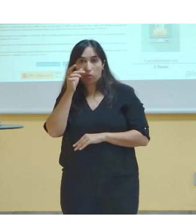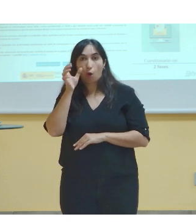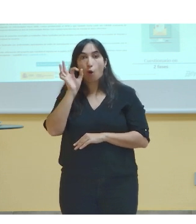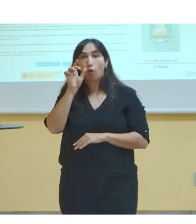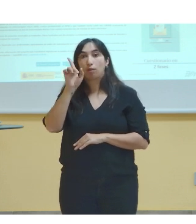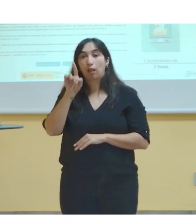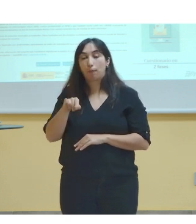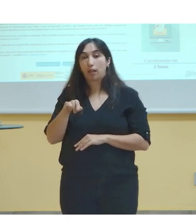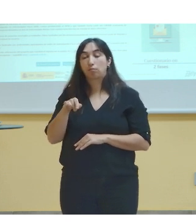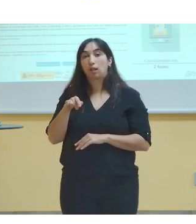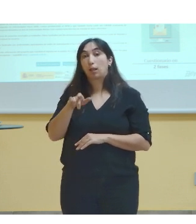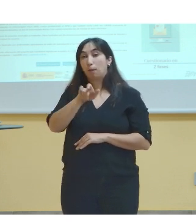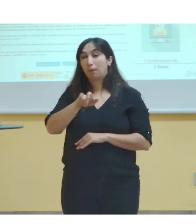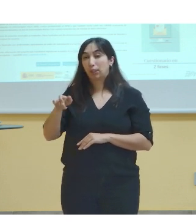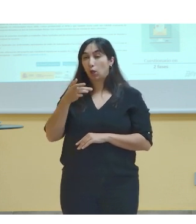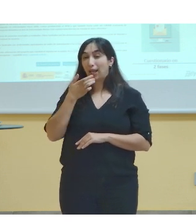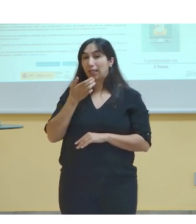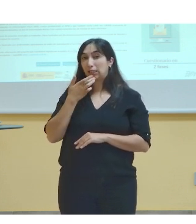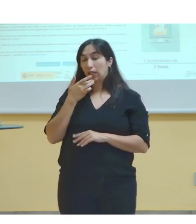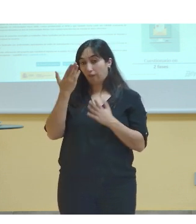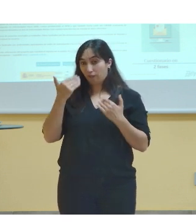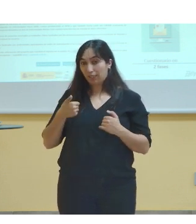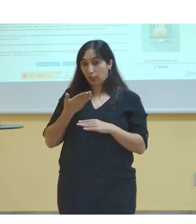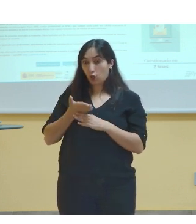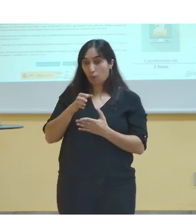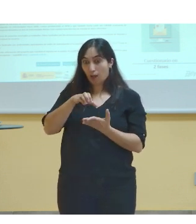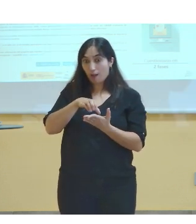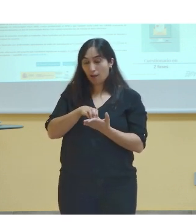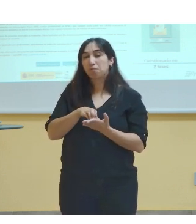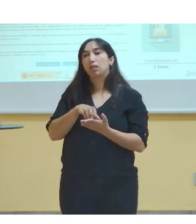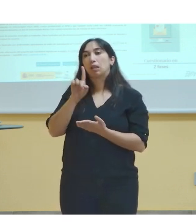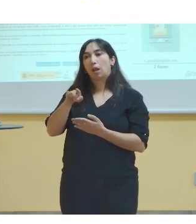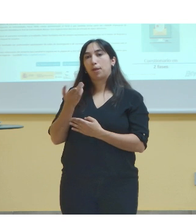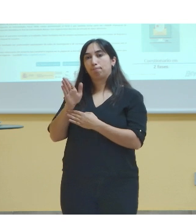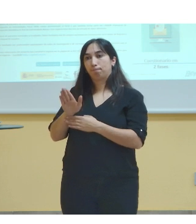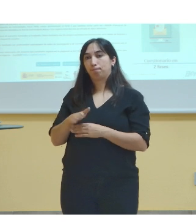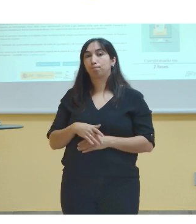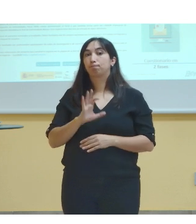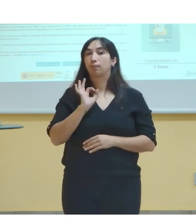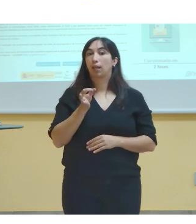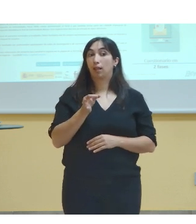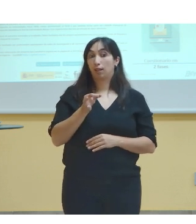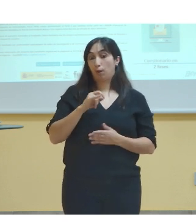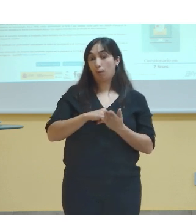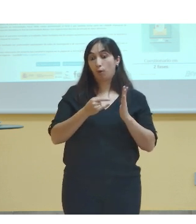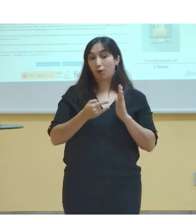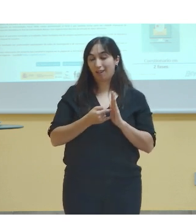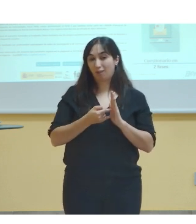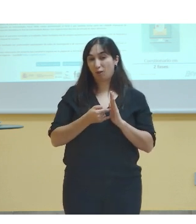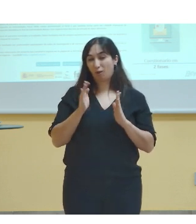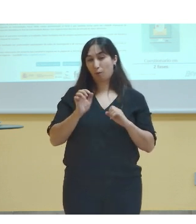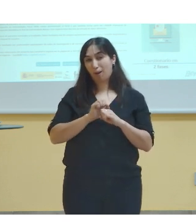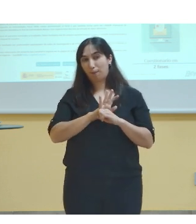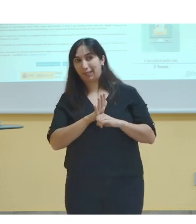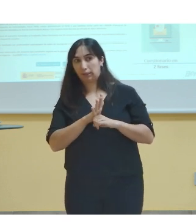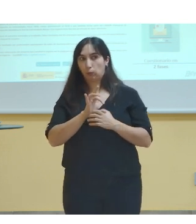y también se le ofreció a las personas que acudían físicamente al CREER del Inserso. Es verdad que este proyecto transcurrió durante la